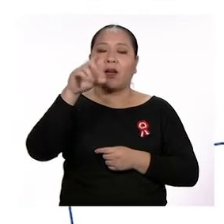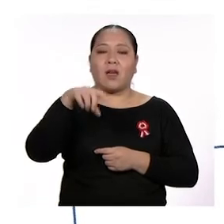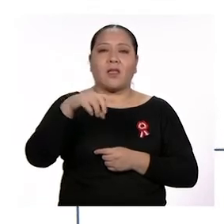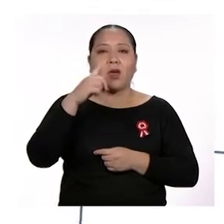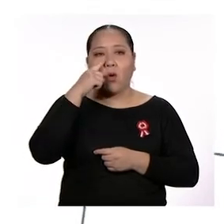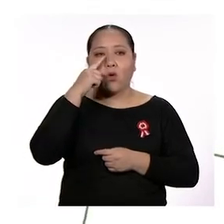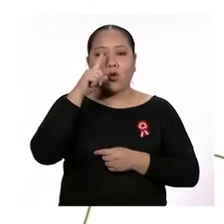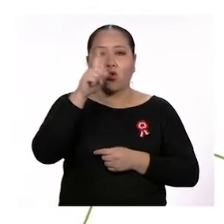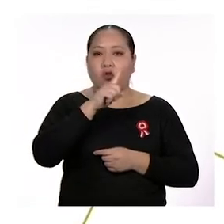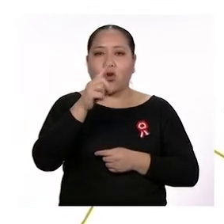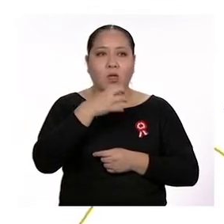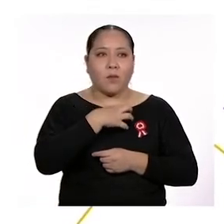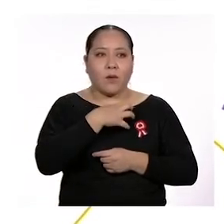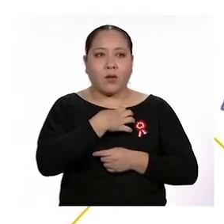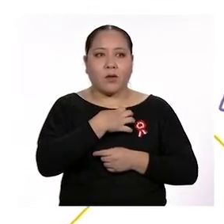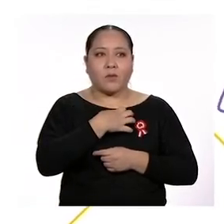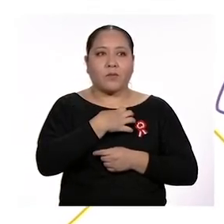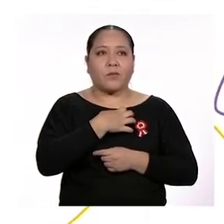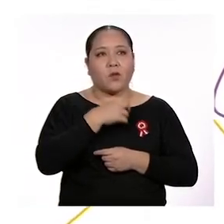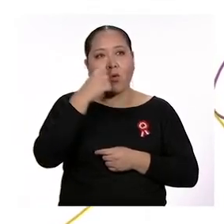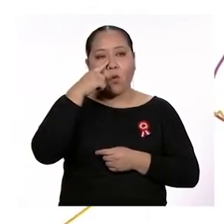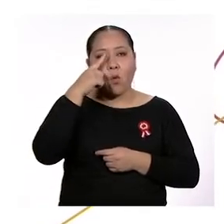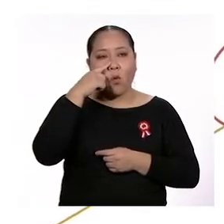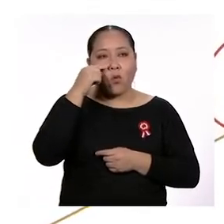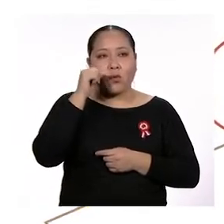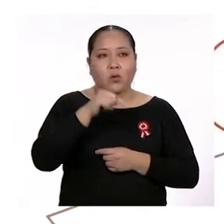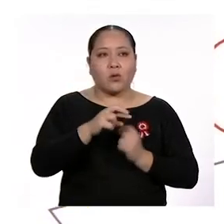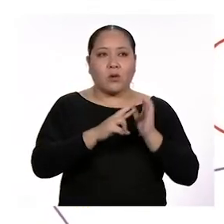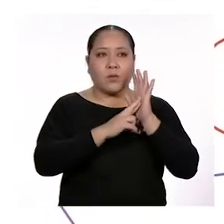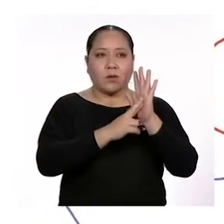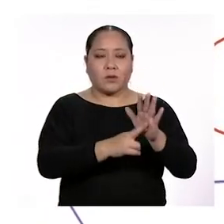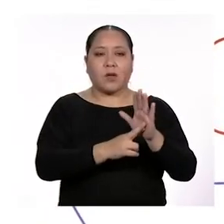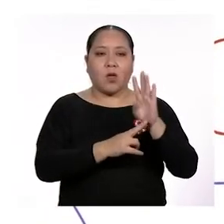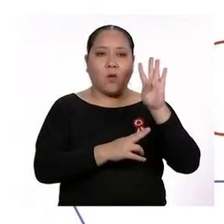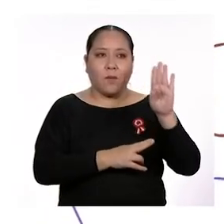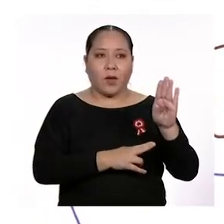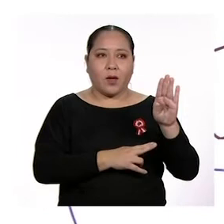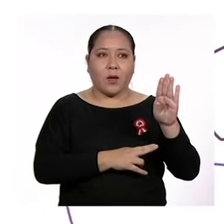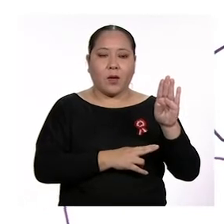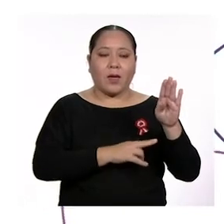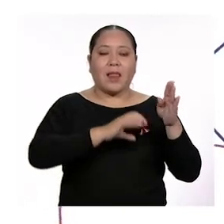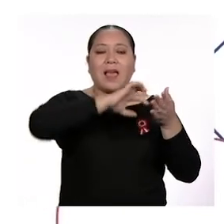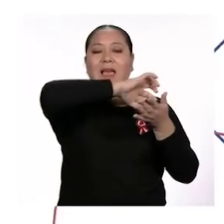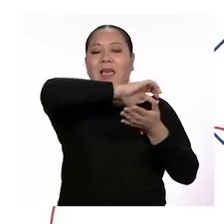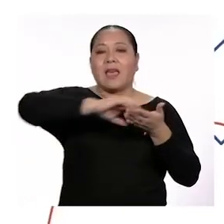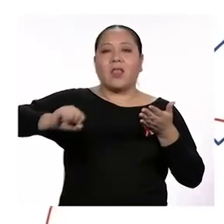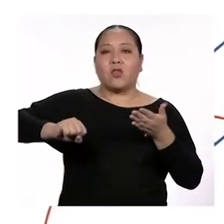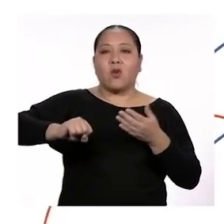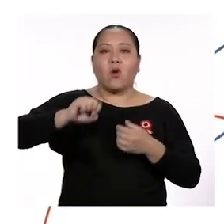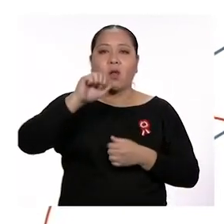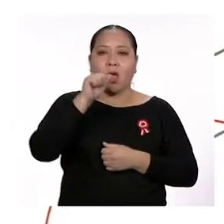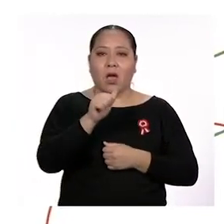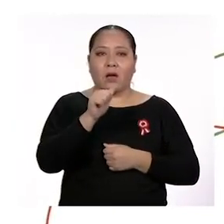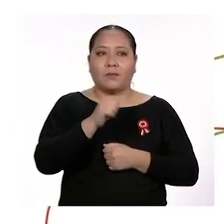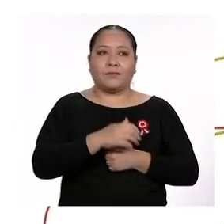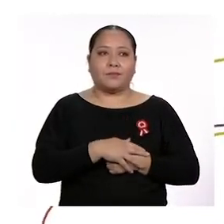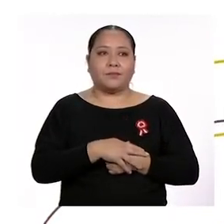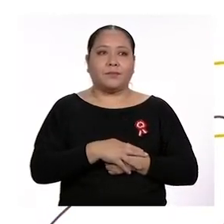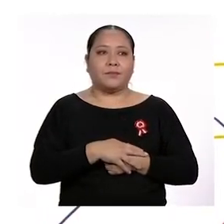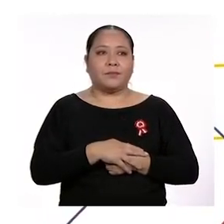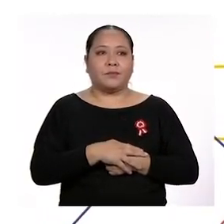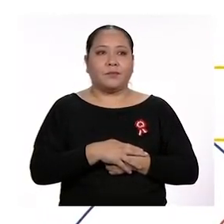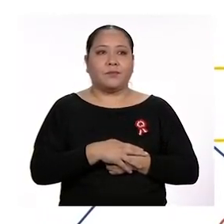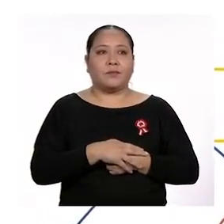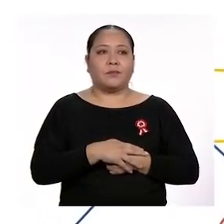que hacemos es junio, representado con la letra B, menos mayo, representado con la A.